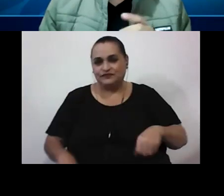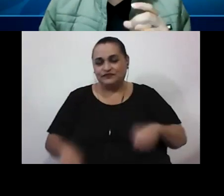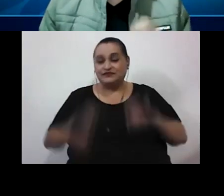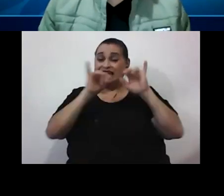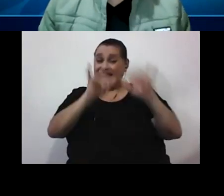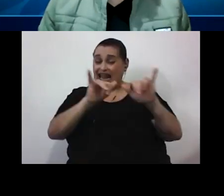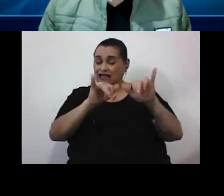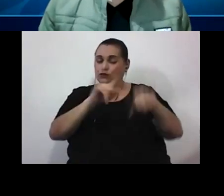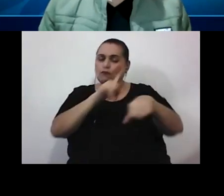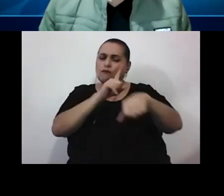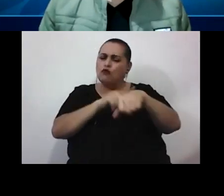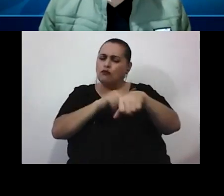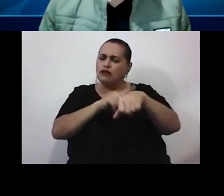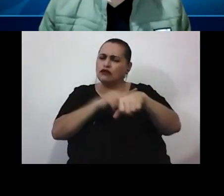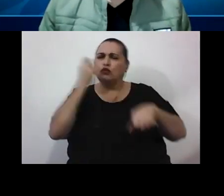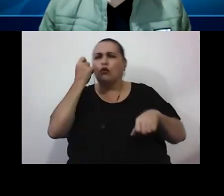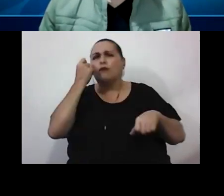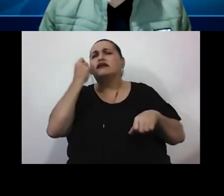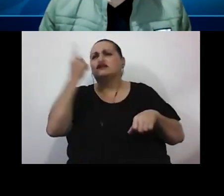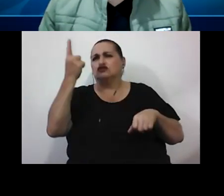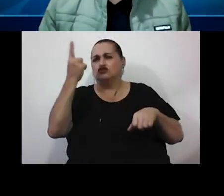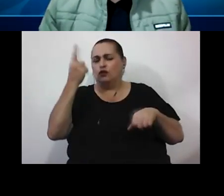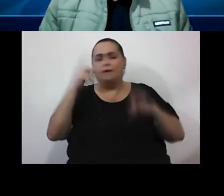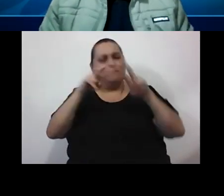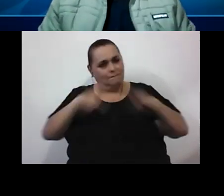es un momento comprensivo muy valioso.